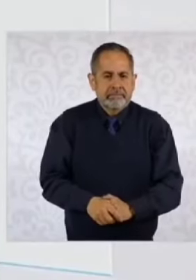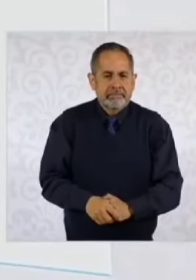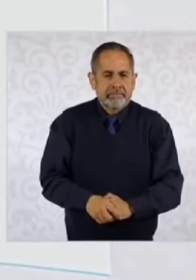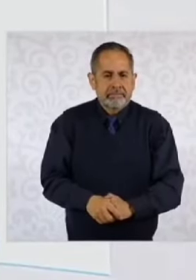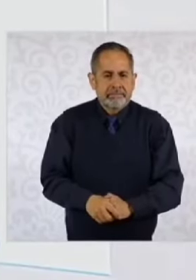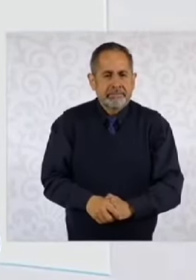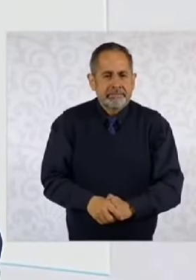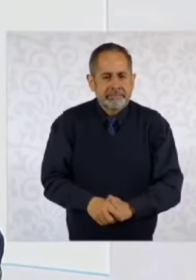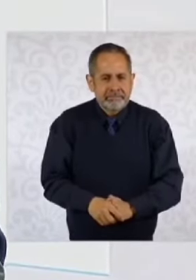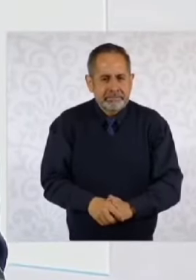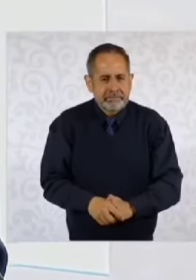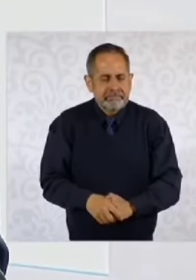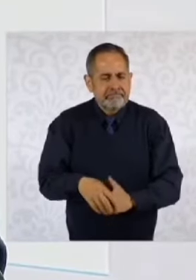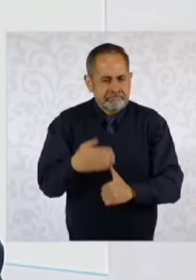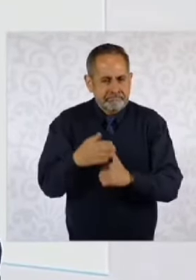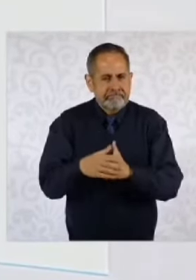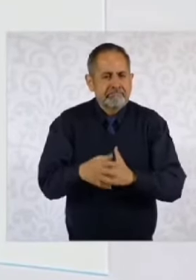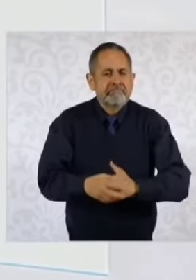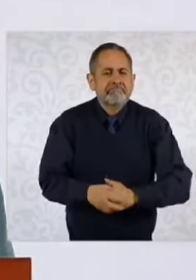enviarles